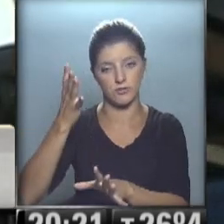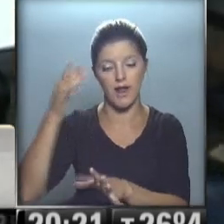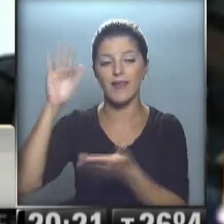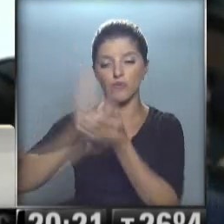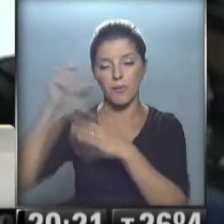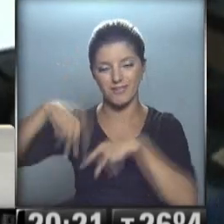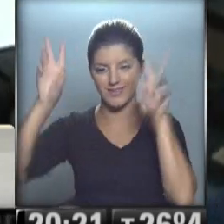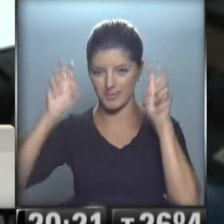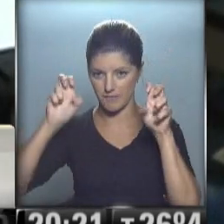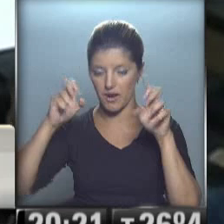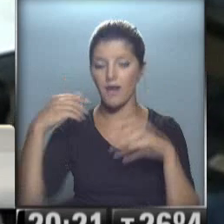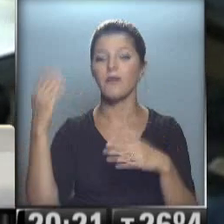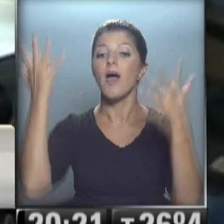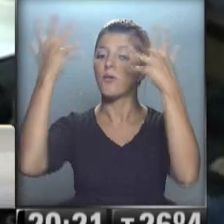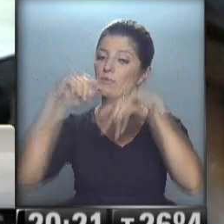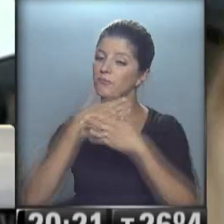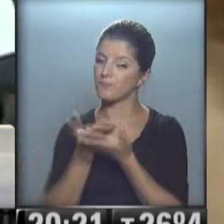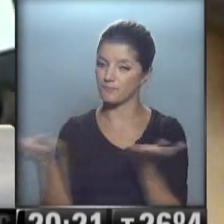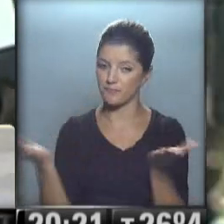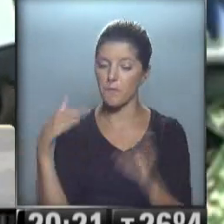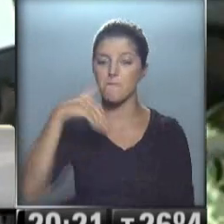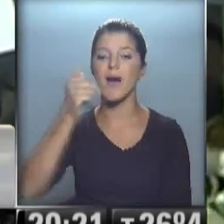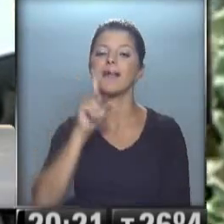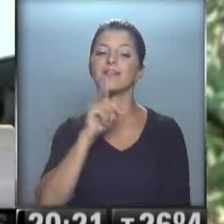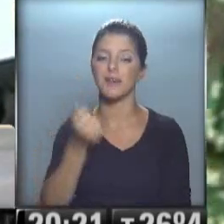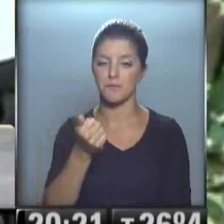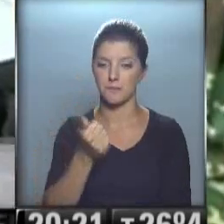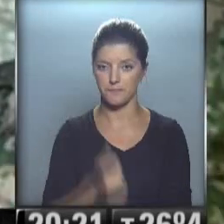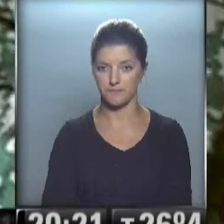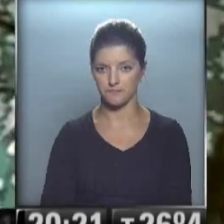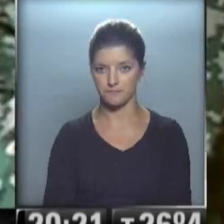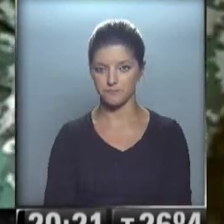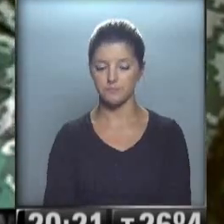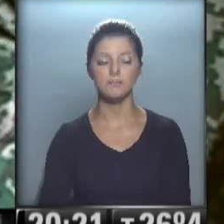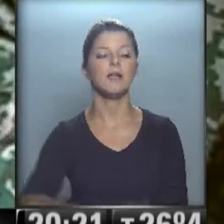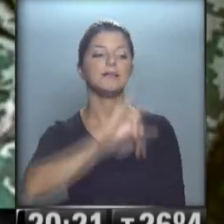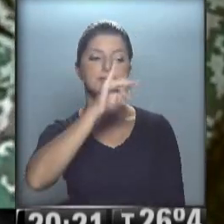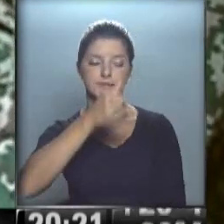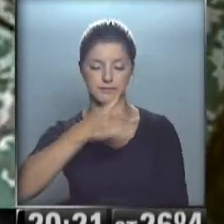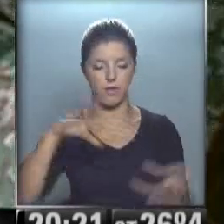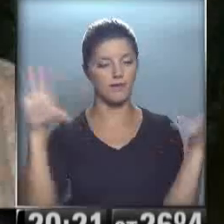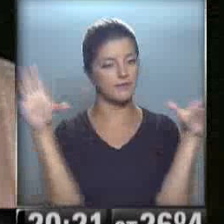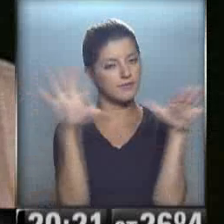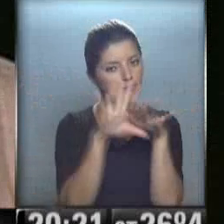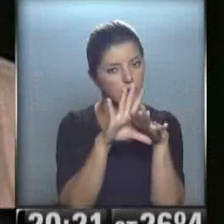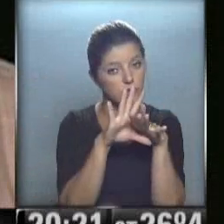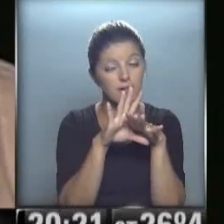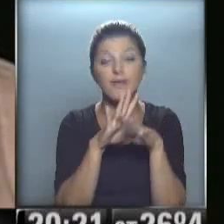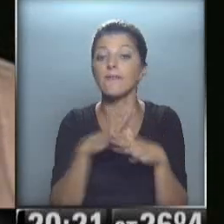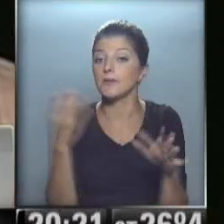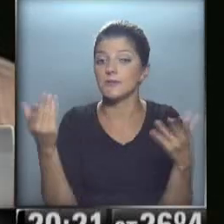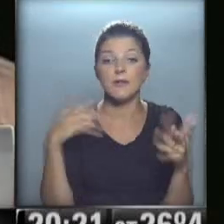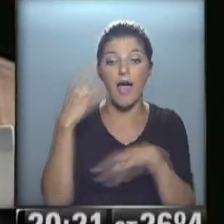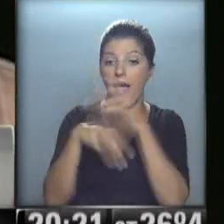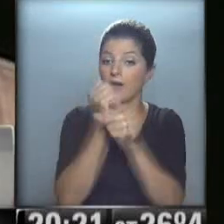el tema. Le damos paso entonces. Marta, adelante. Sí, lo concreto es que seguimos sin rastros